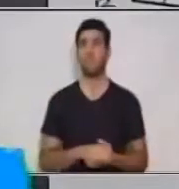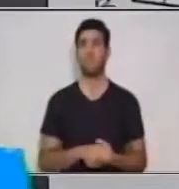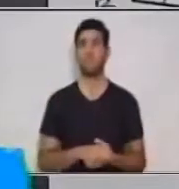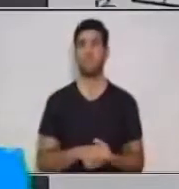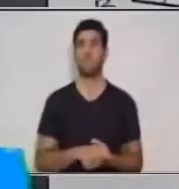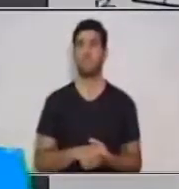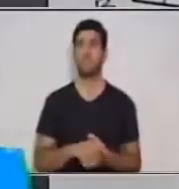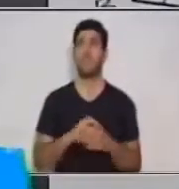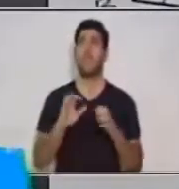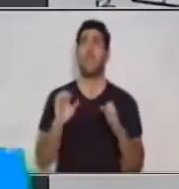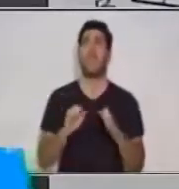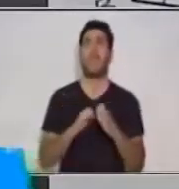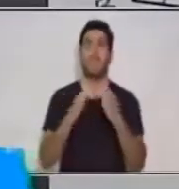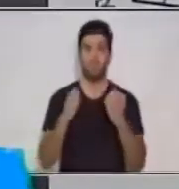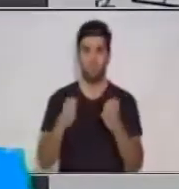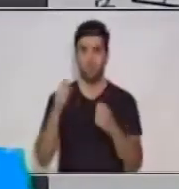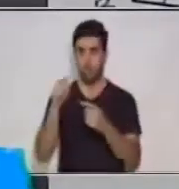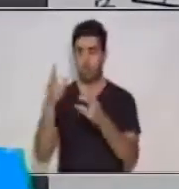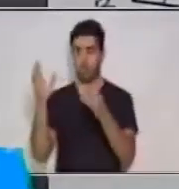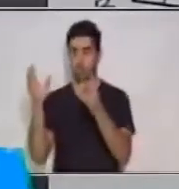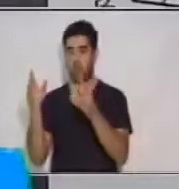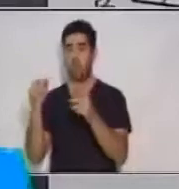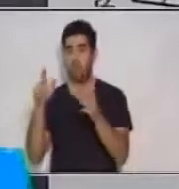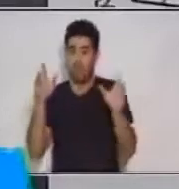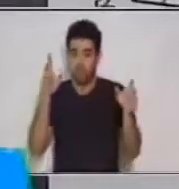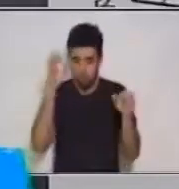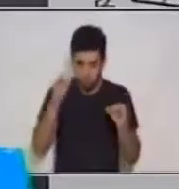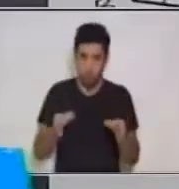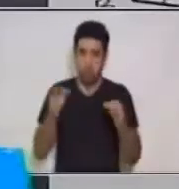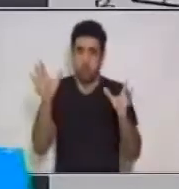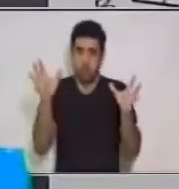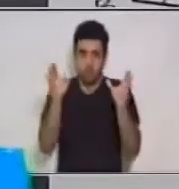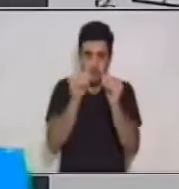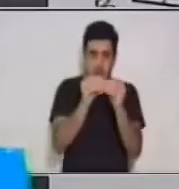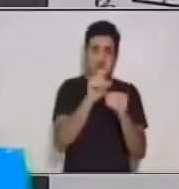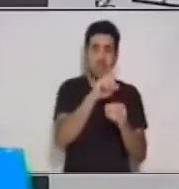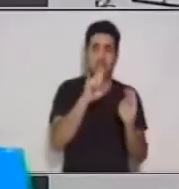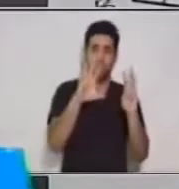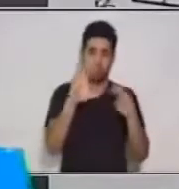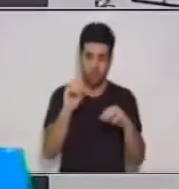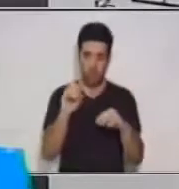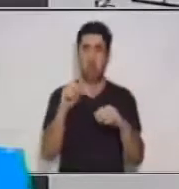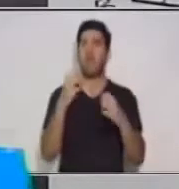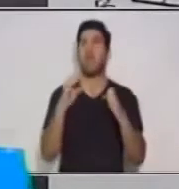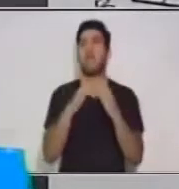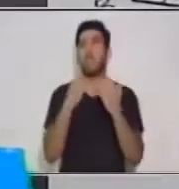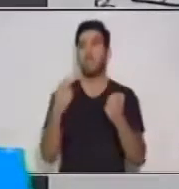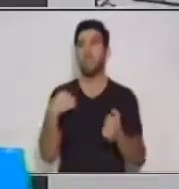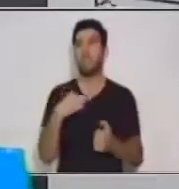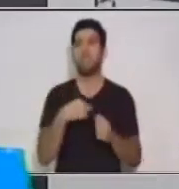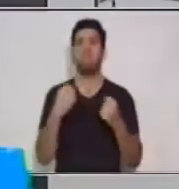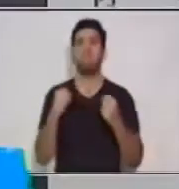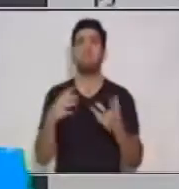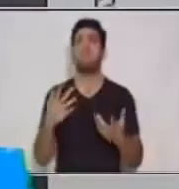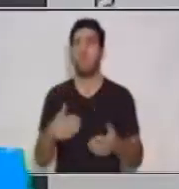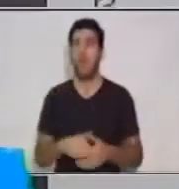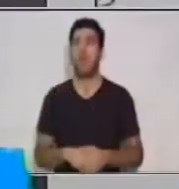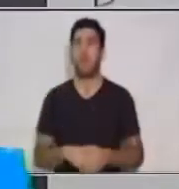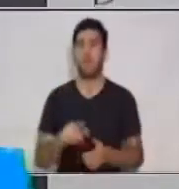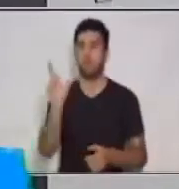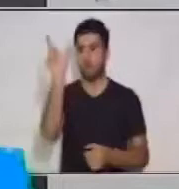66.82. Y eso nos va a dar 180 grados. ¿Qué hacemos? Bueno, sumemos estos